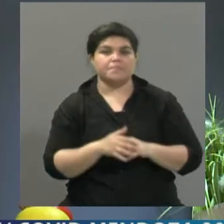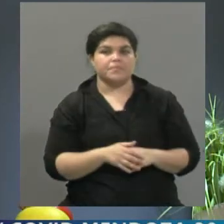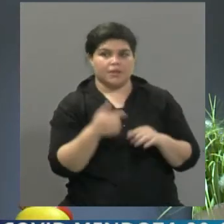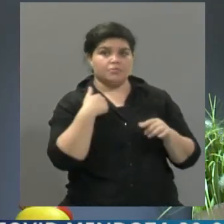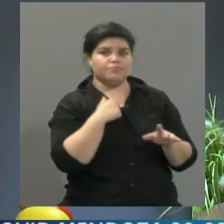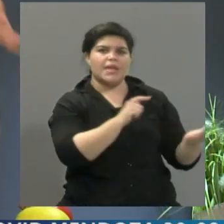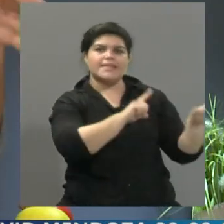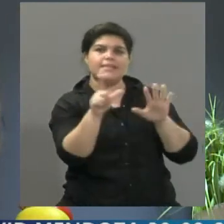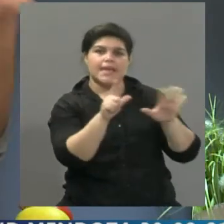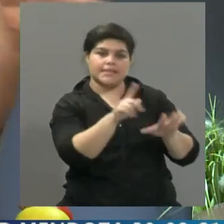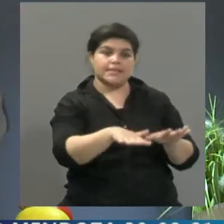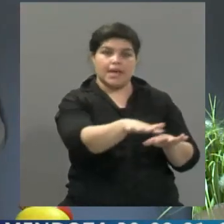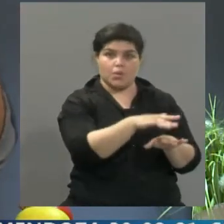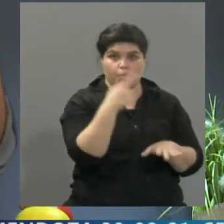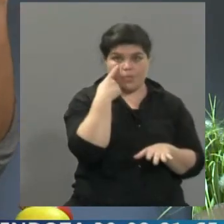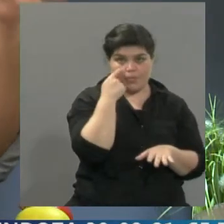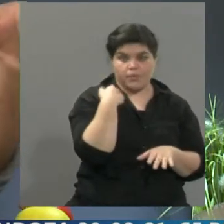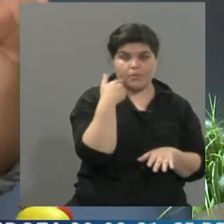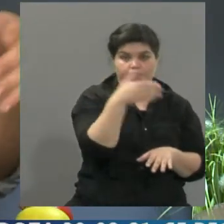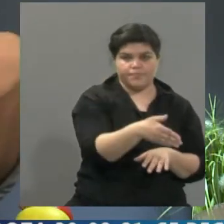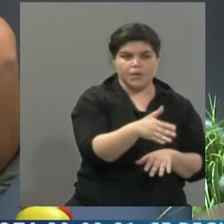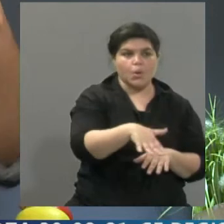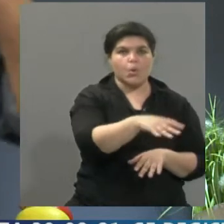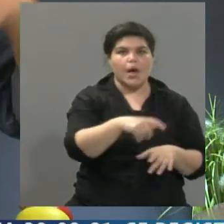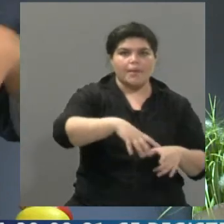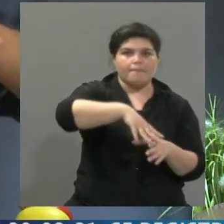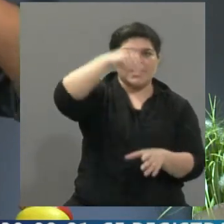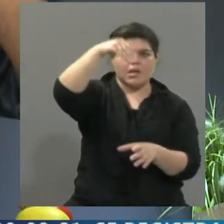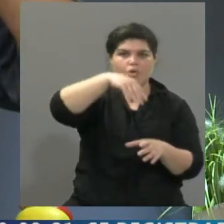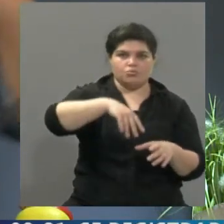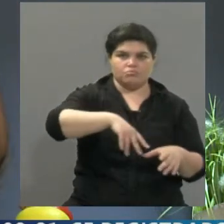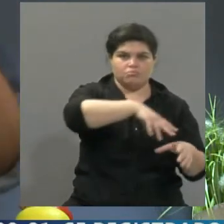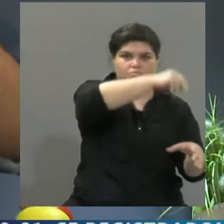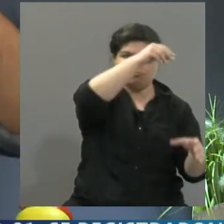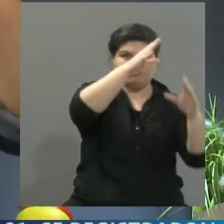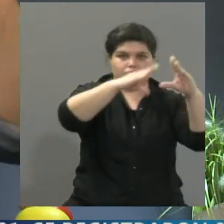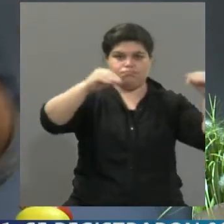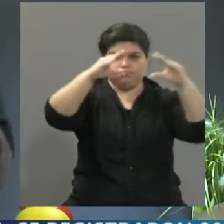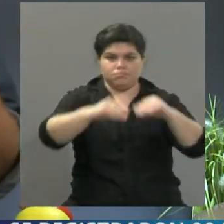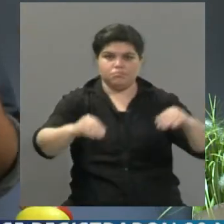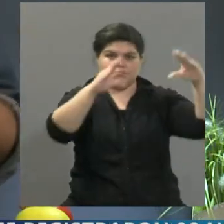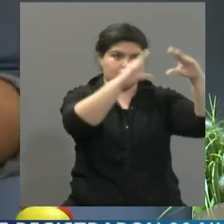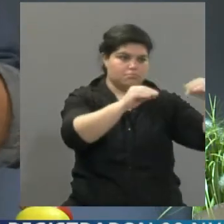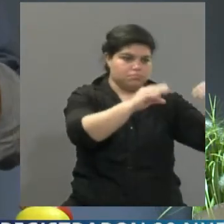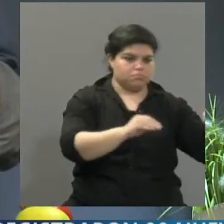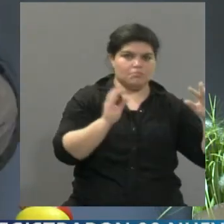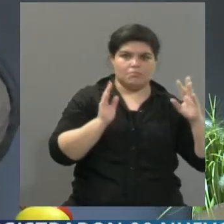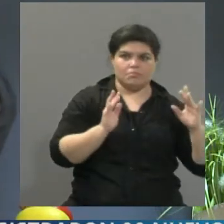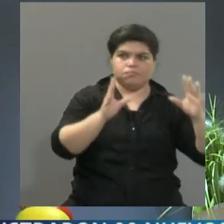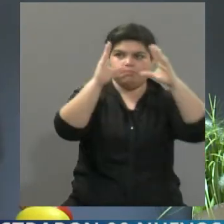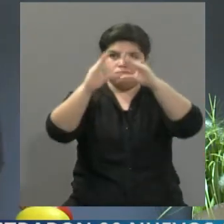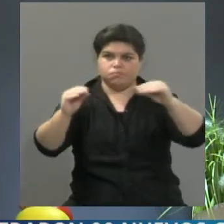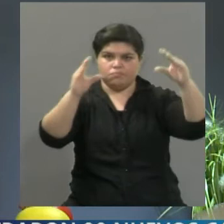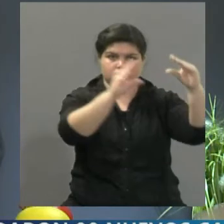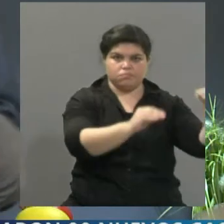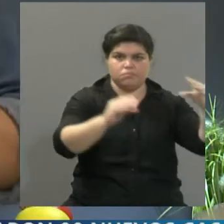también hay como un espacio, por ejemplo, con muchos pinos. Y literalmente yo pasé verano ahí, dentro del departamento. Era otra cosa.